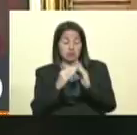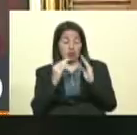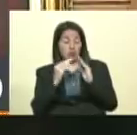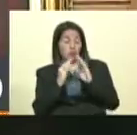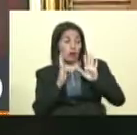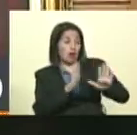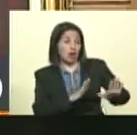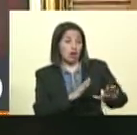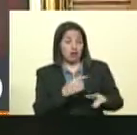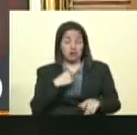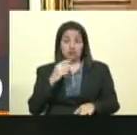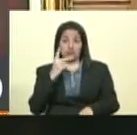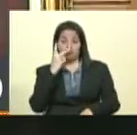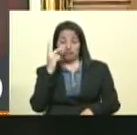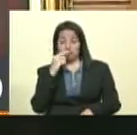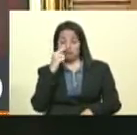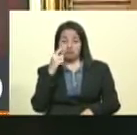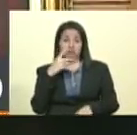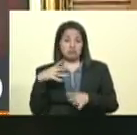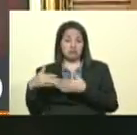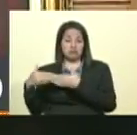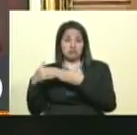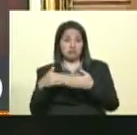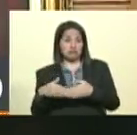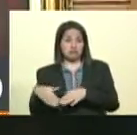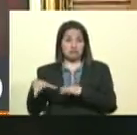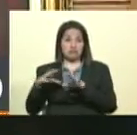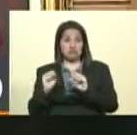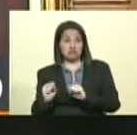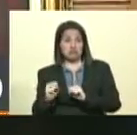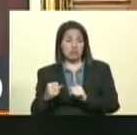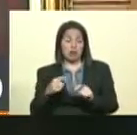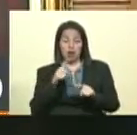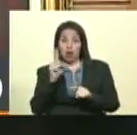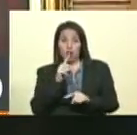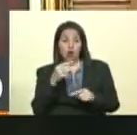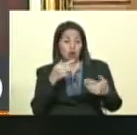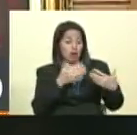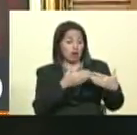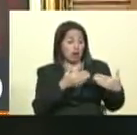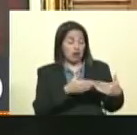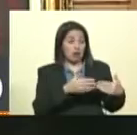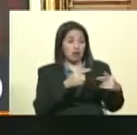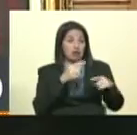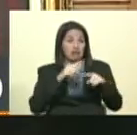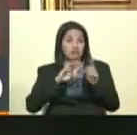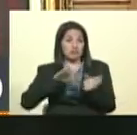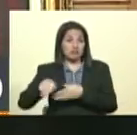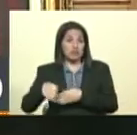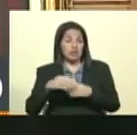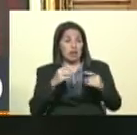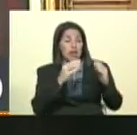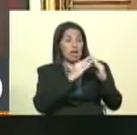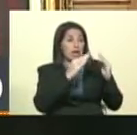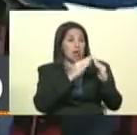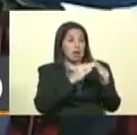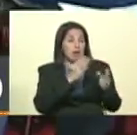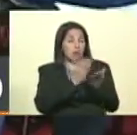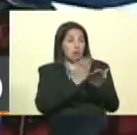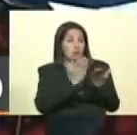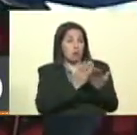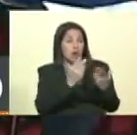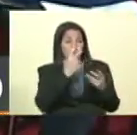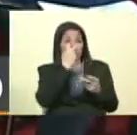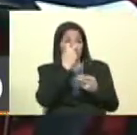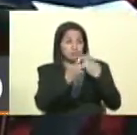la escuela Kennedy, de política. No, nosotros venimos de la escuela de los barrios, de los sindicatos, de la lucha. Y